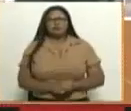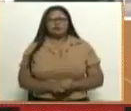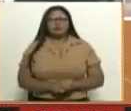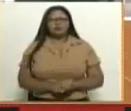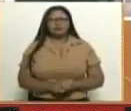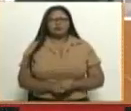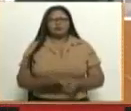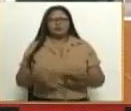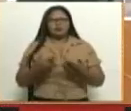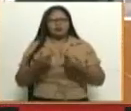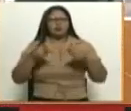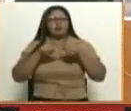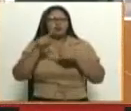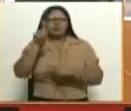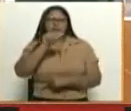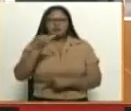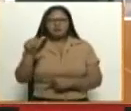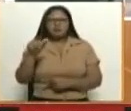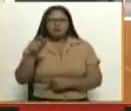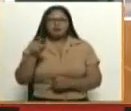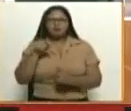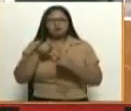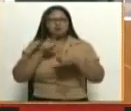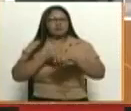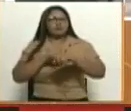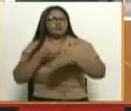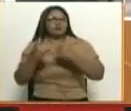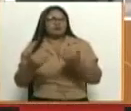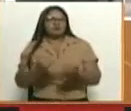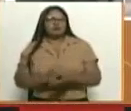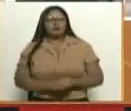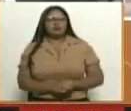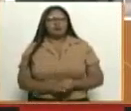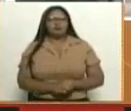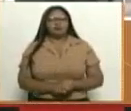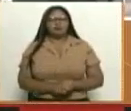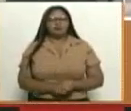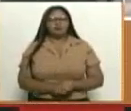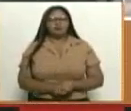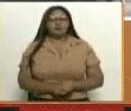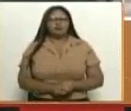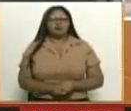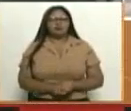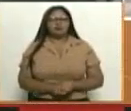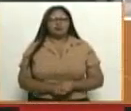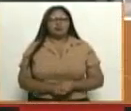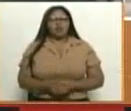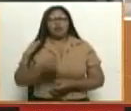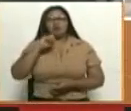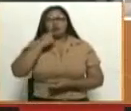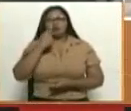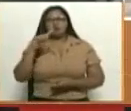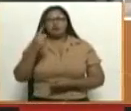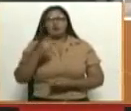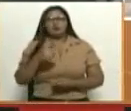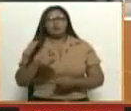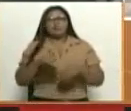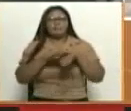hace unas semanas hubo una gira del ministro de Relaciones Exteriores ruso, que el primer ministro ruso